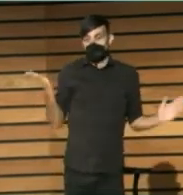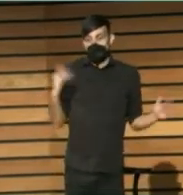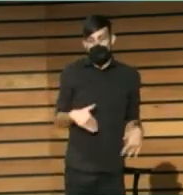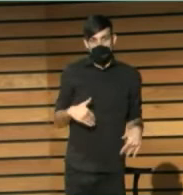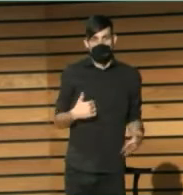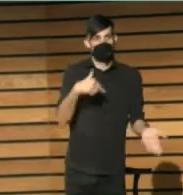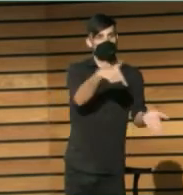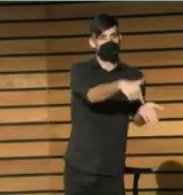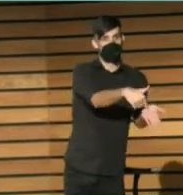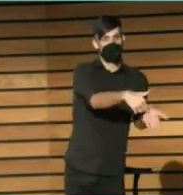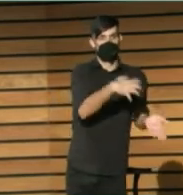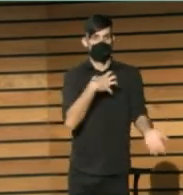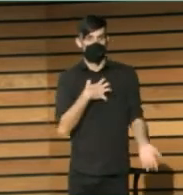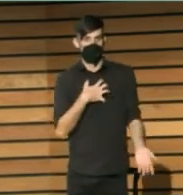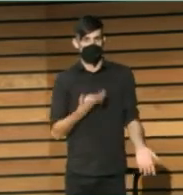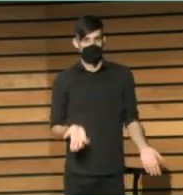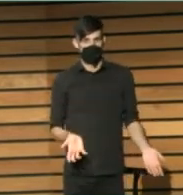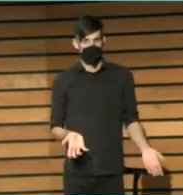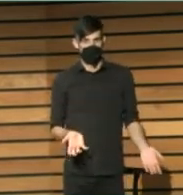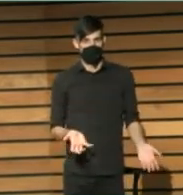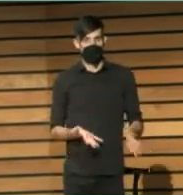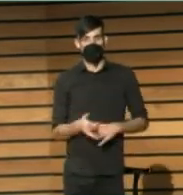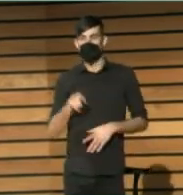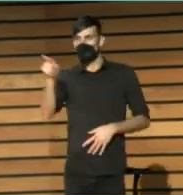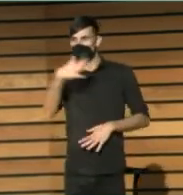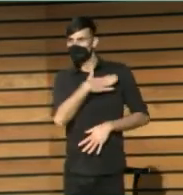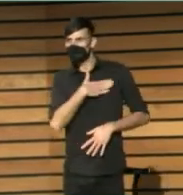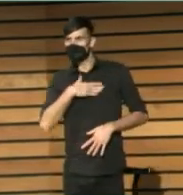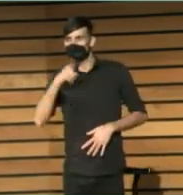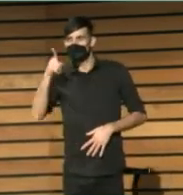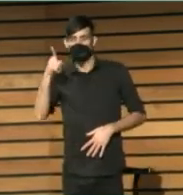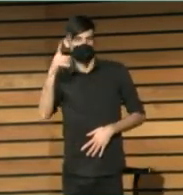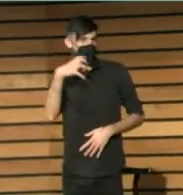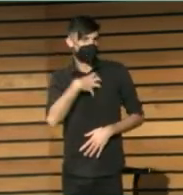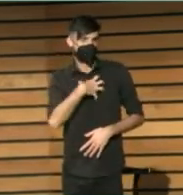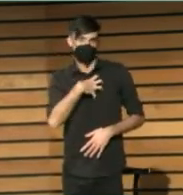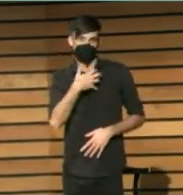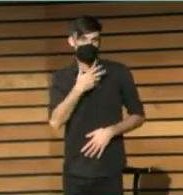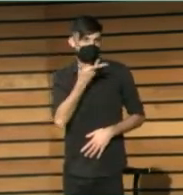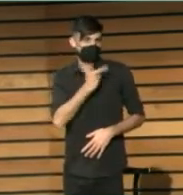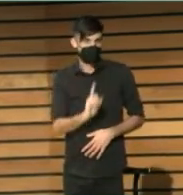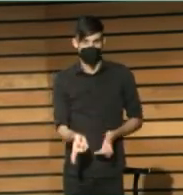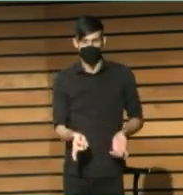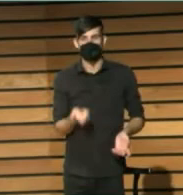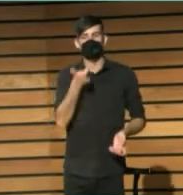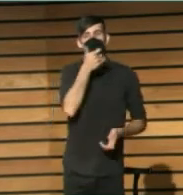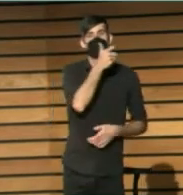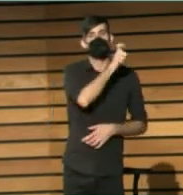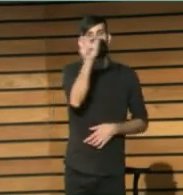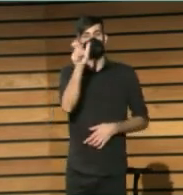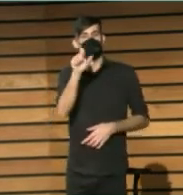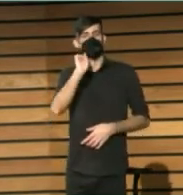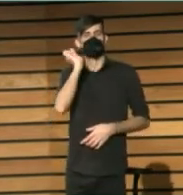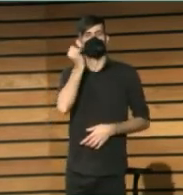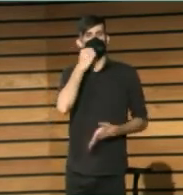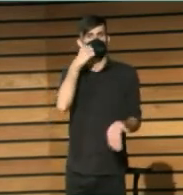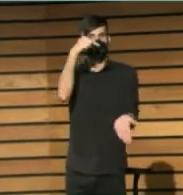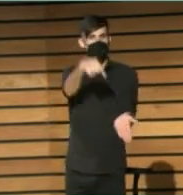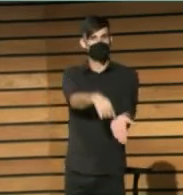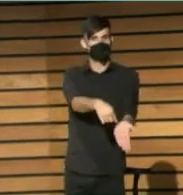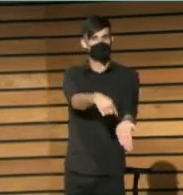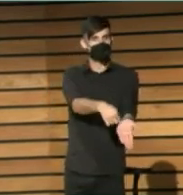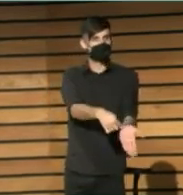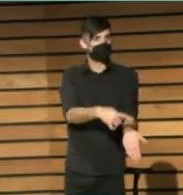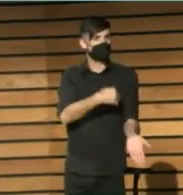no reclamábamos tampoco tener otra cosa. No conocíamos tanto la palabra reclamar, porque